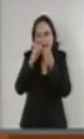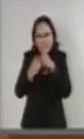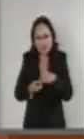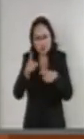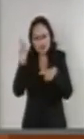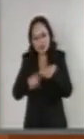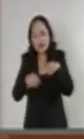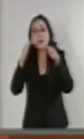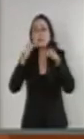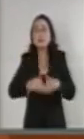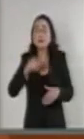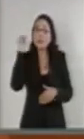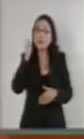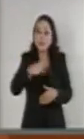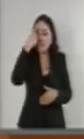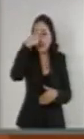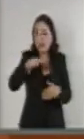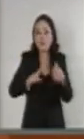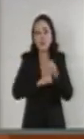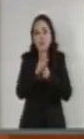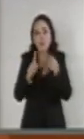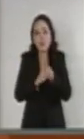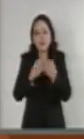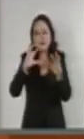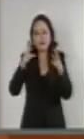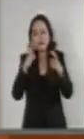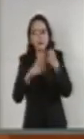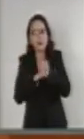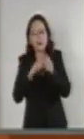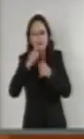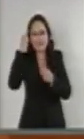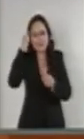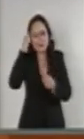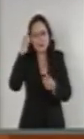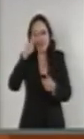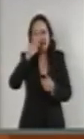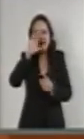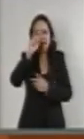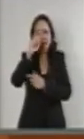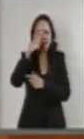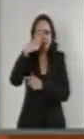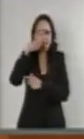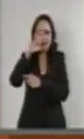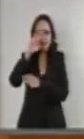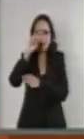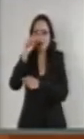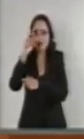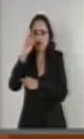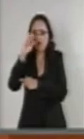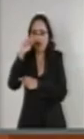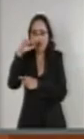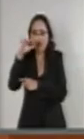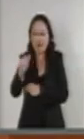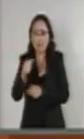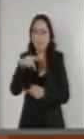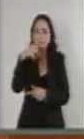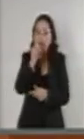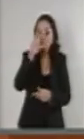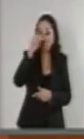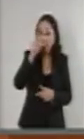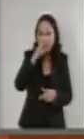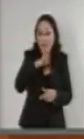en problemas de esquizofrenia. Pero no lo podemos eliminar